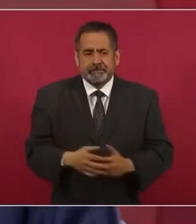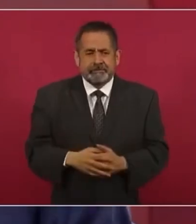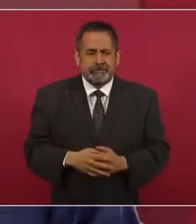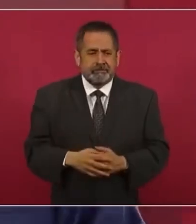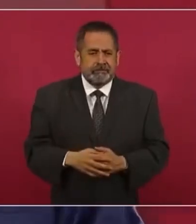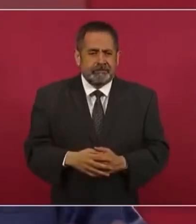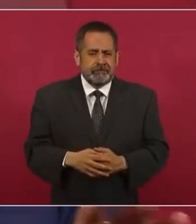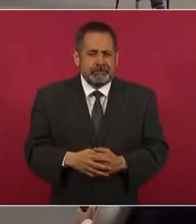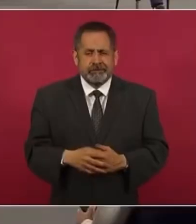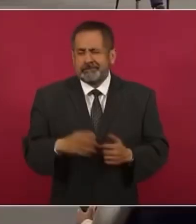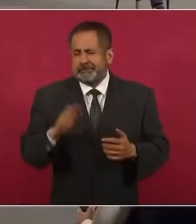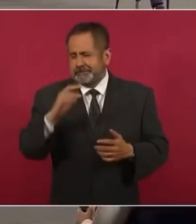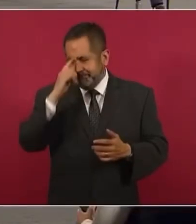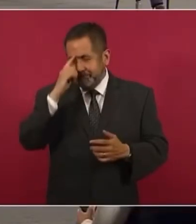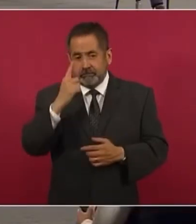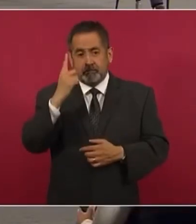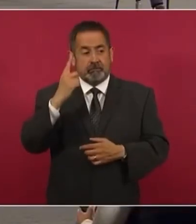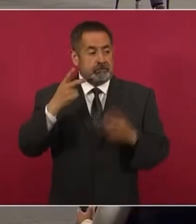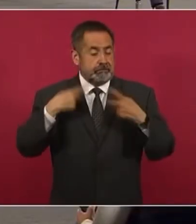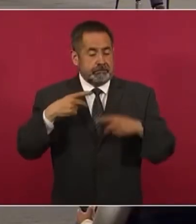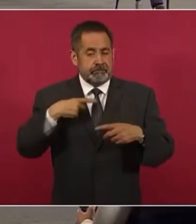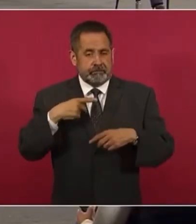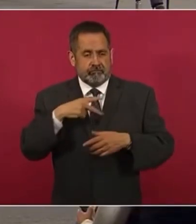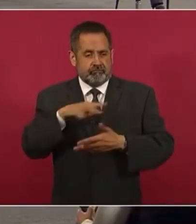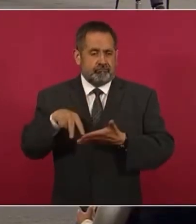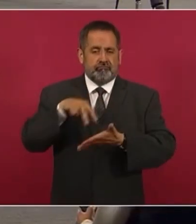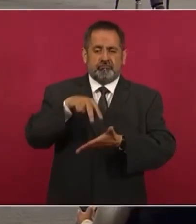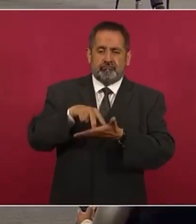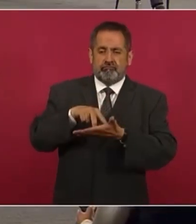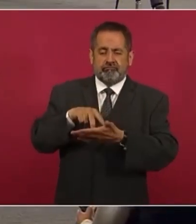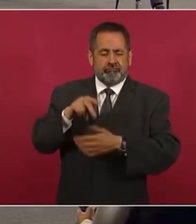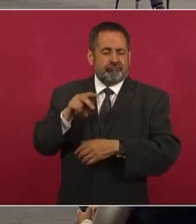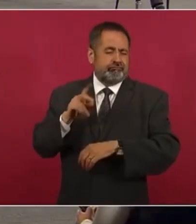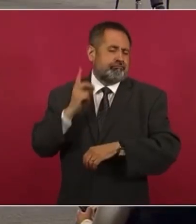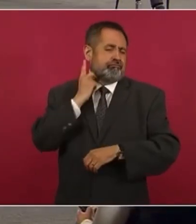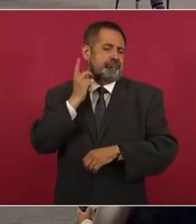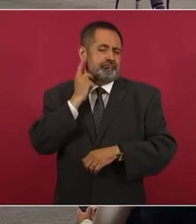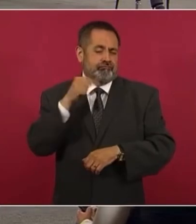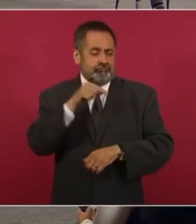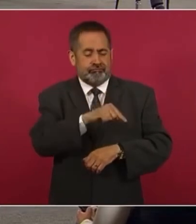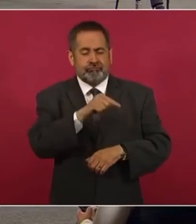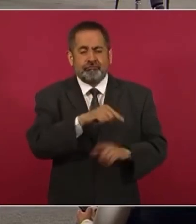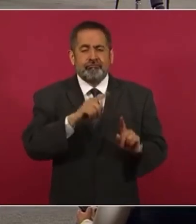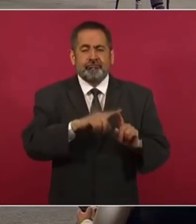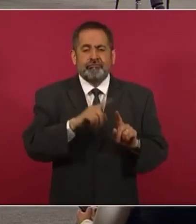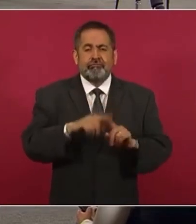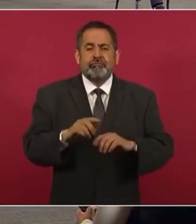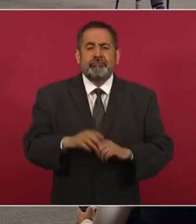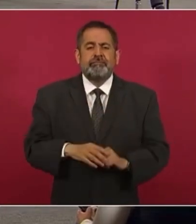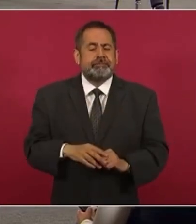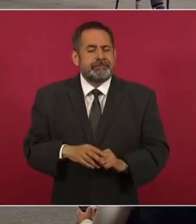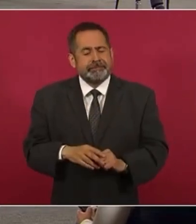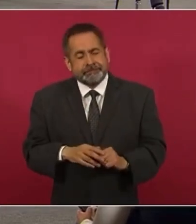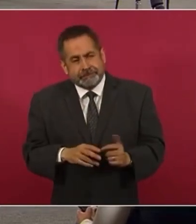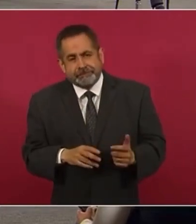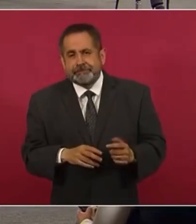Uno de los que subió ahí a defender el punto fue el anterior